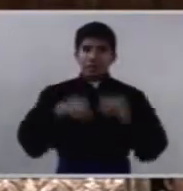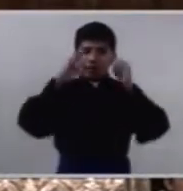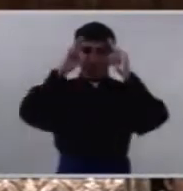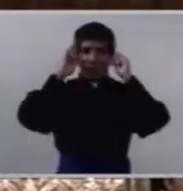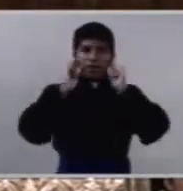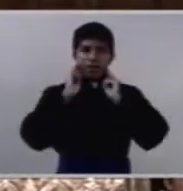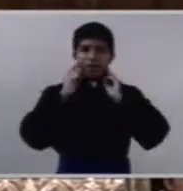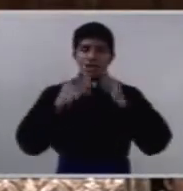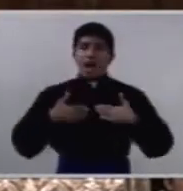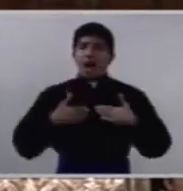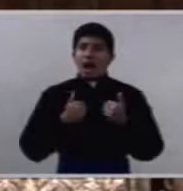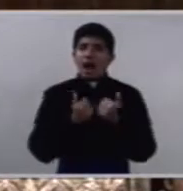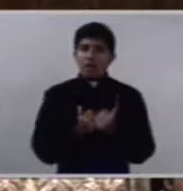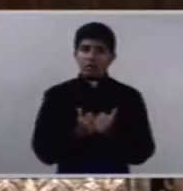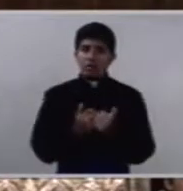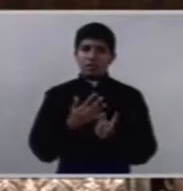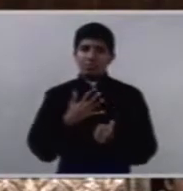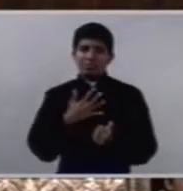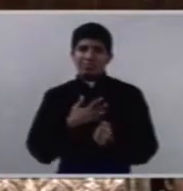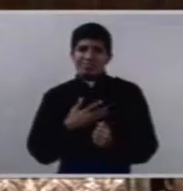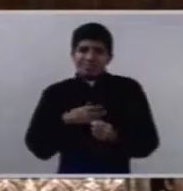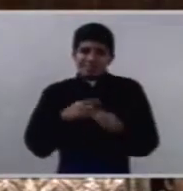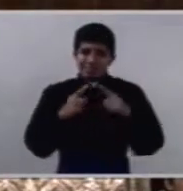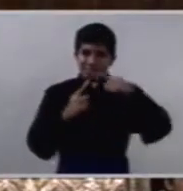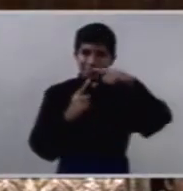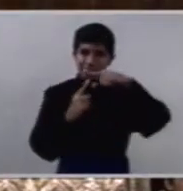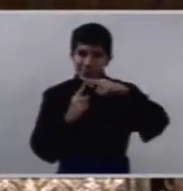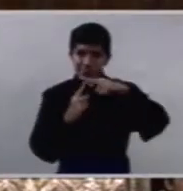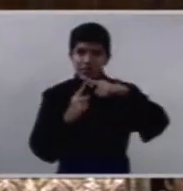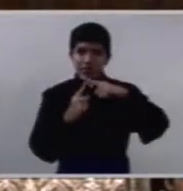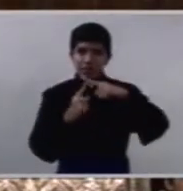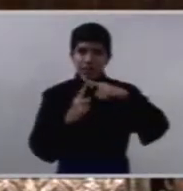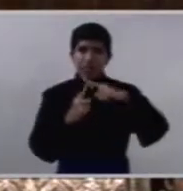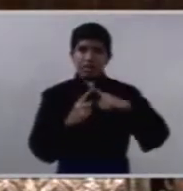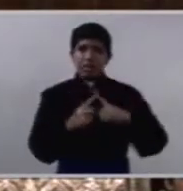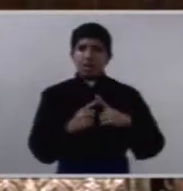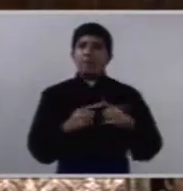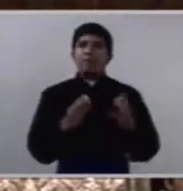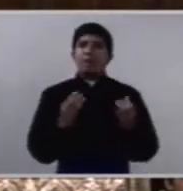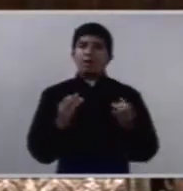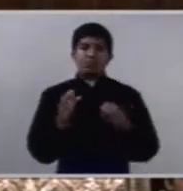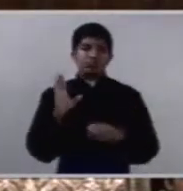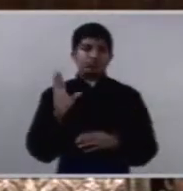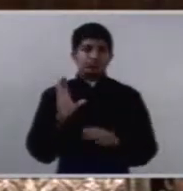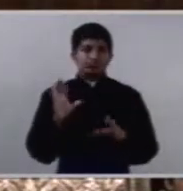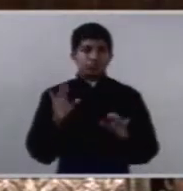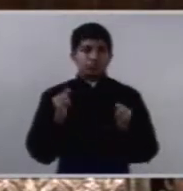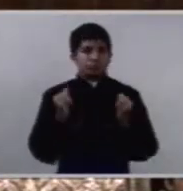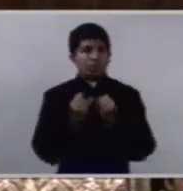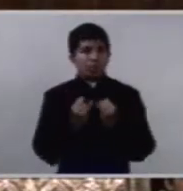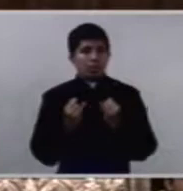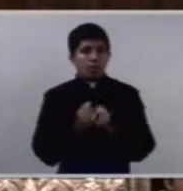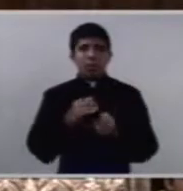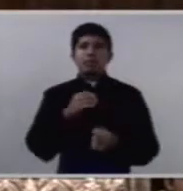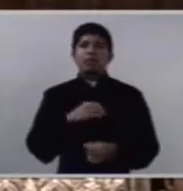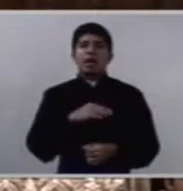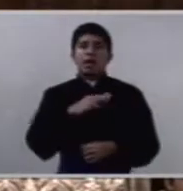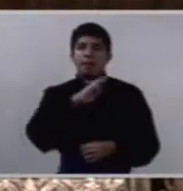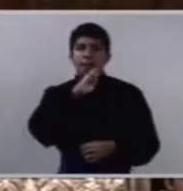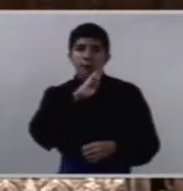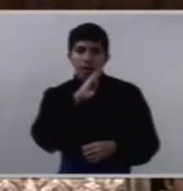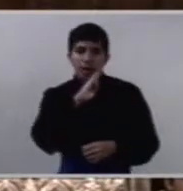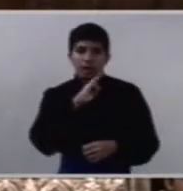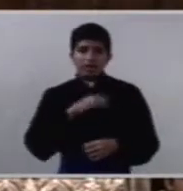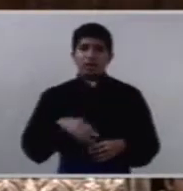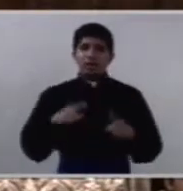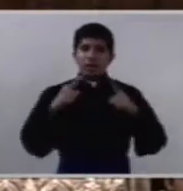entendemos que tenemos una misión maternal, que la Iglesia es madre, que